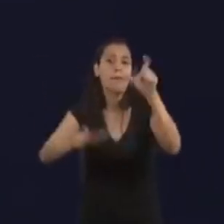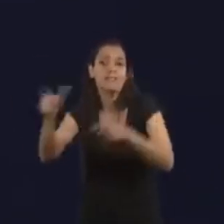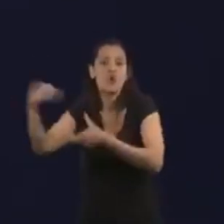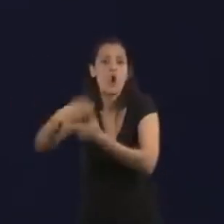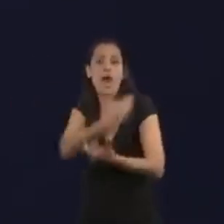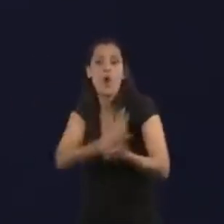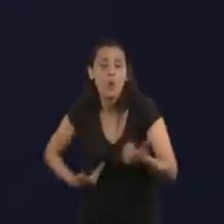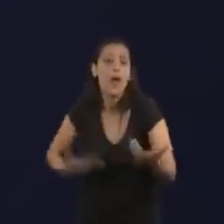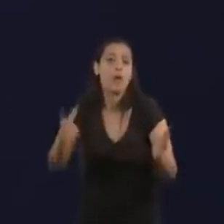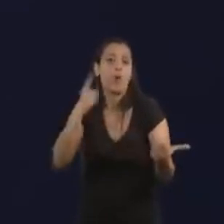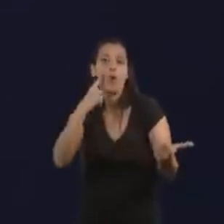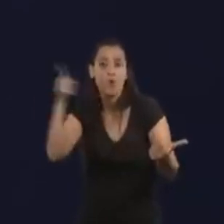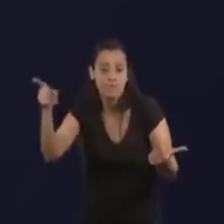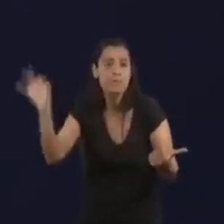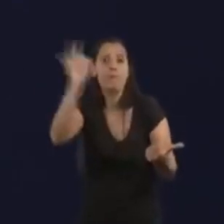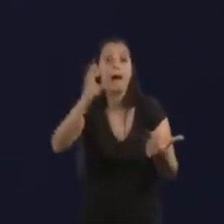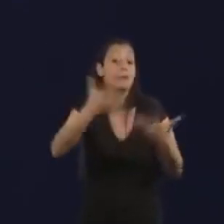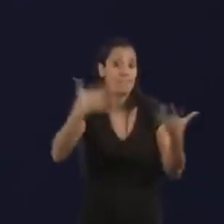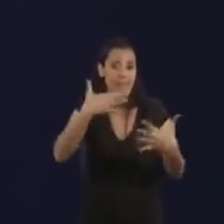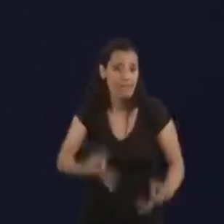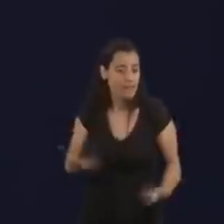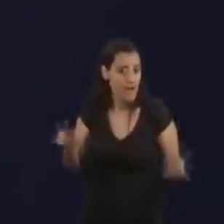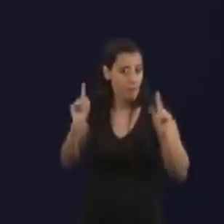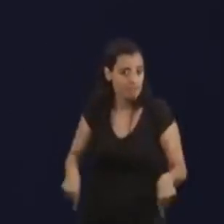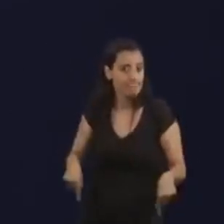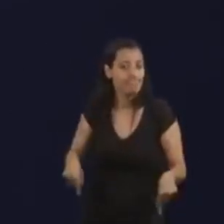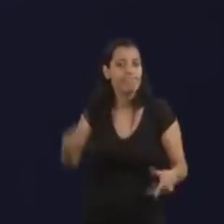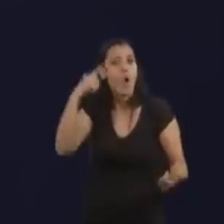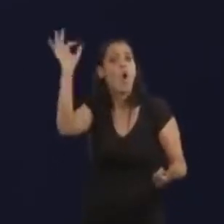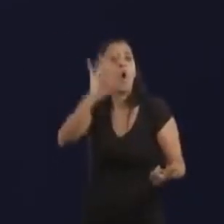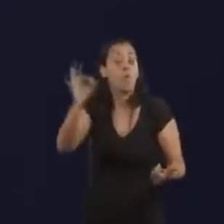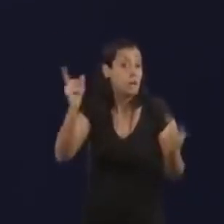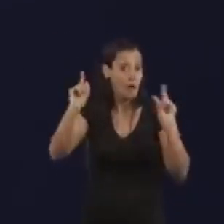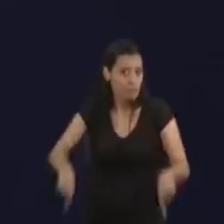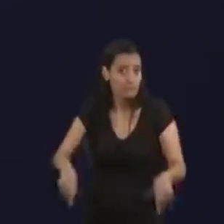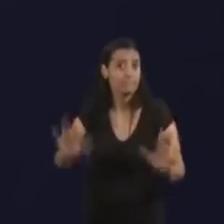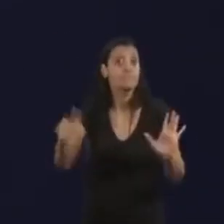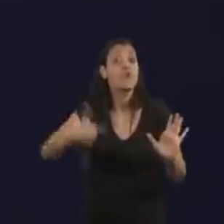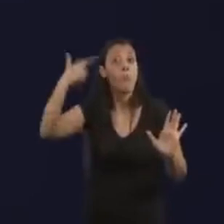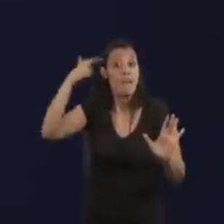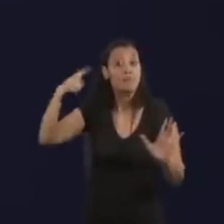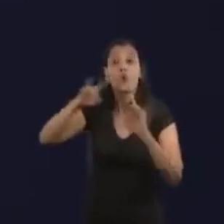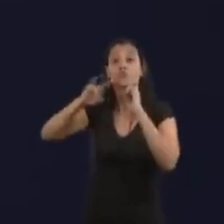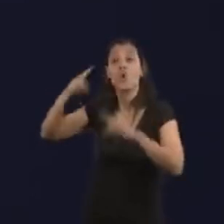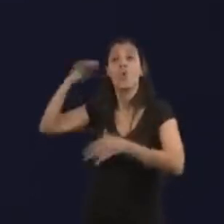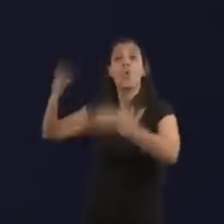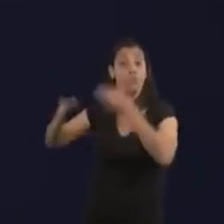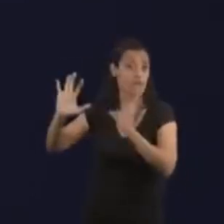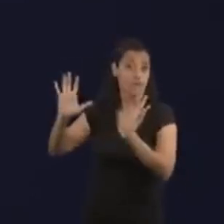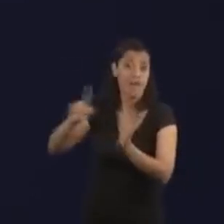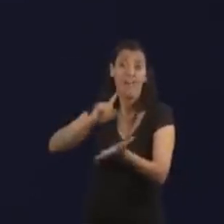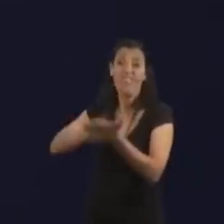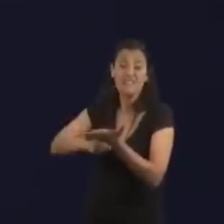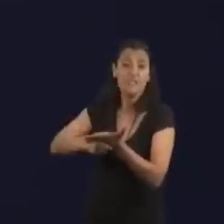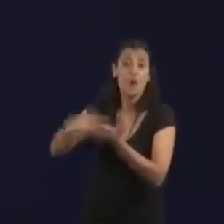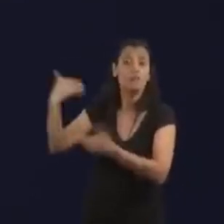municipal o la verdad es que no no podemos opinar entiendo que la justicia avanzará y en tal caso las explicaciones